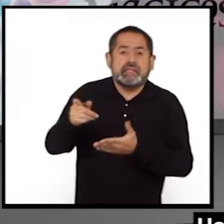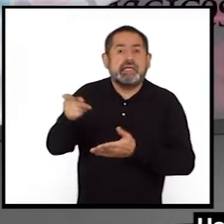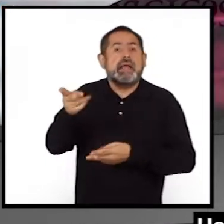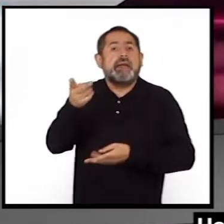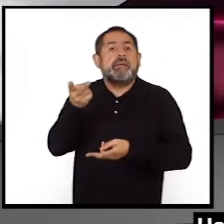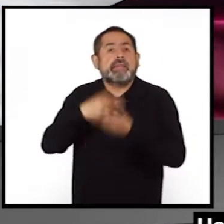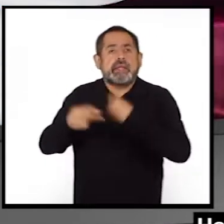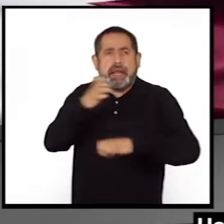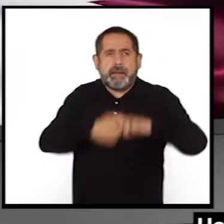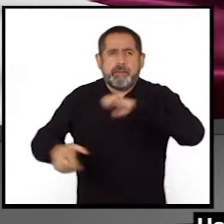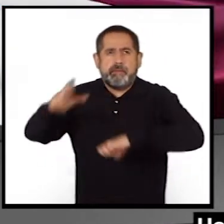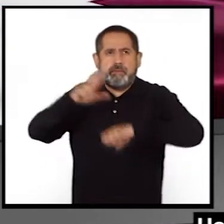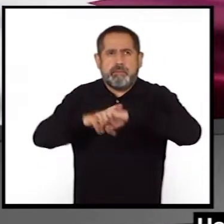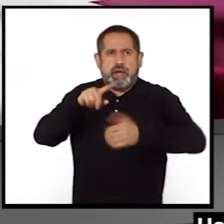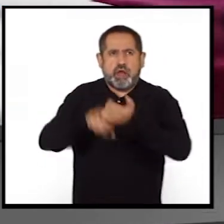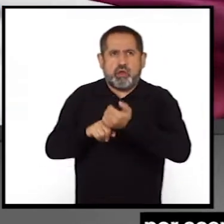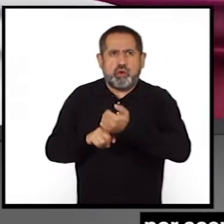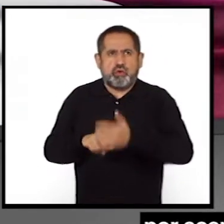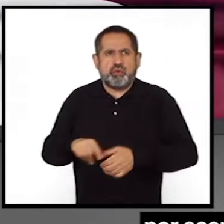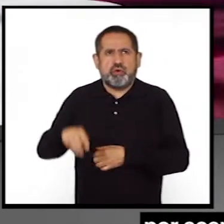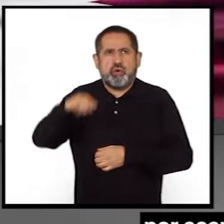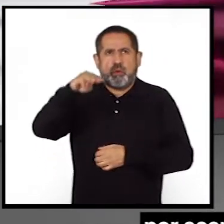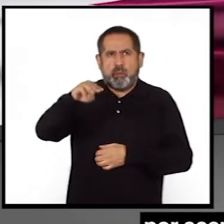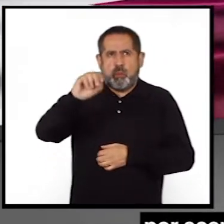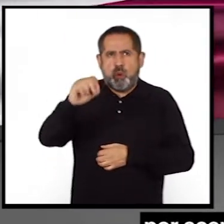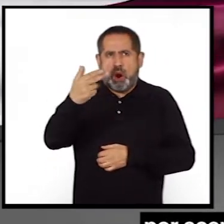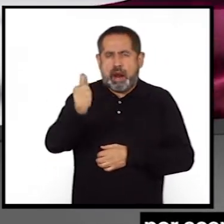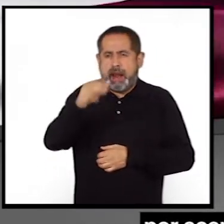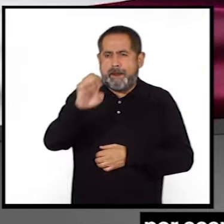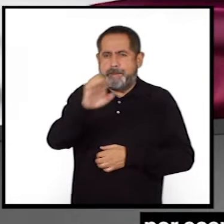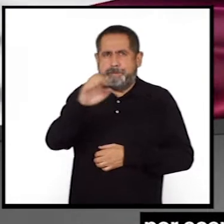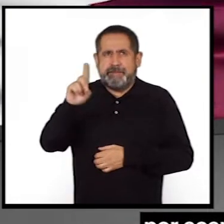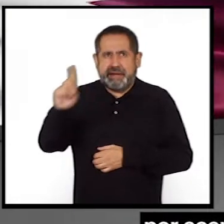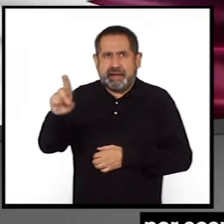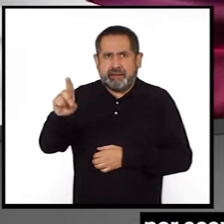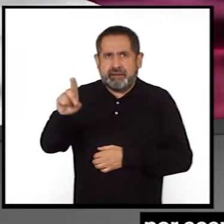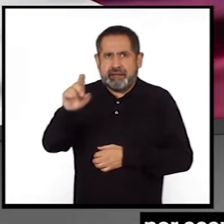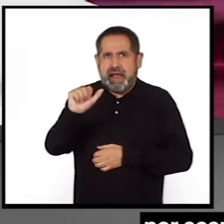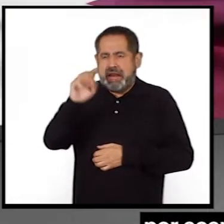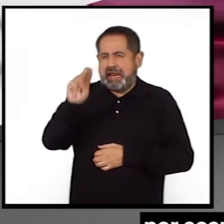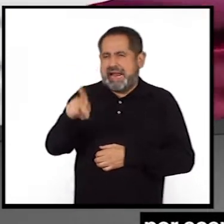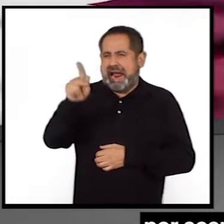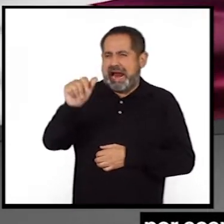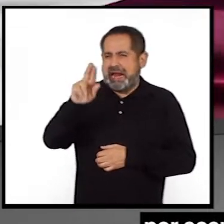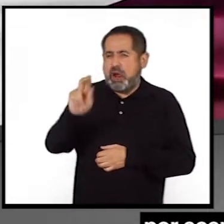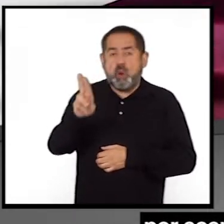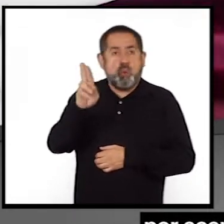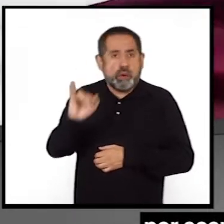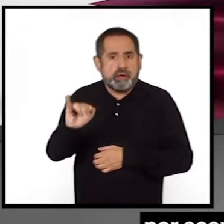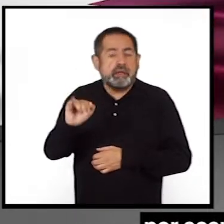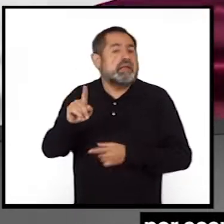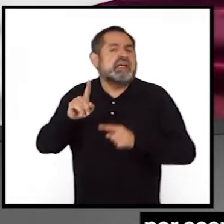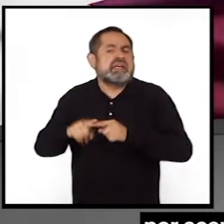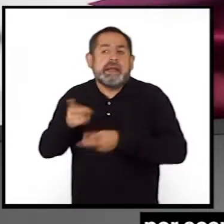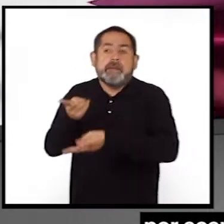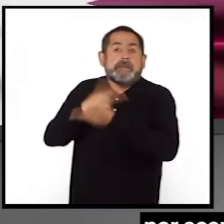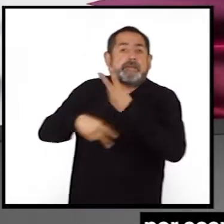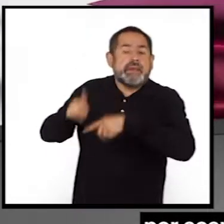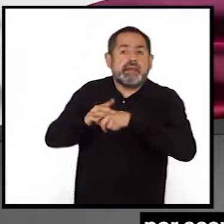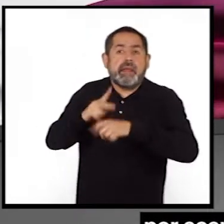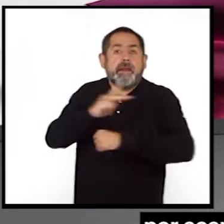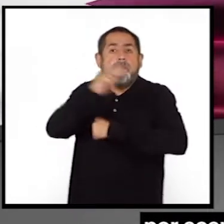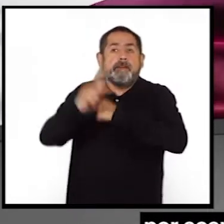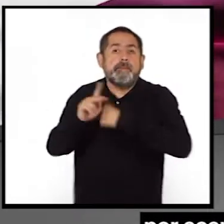la presencia del embajador Mohamed Al-Kuwari por aceptar que en esta edición del Tianguis de Pueblos Mágicos, el Estado de Qatar